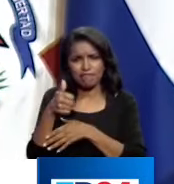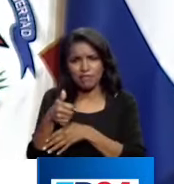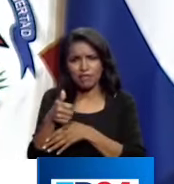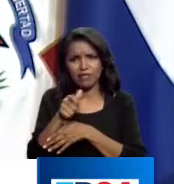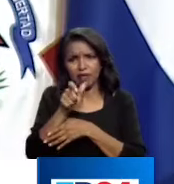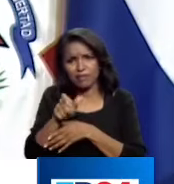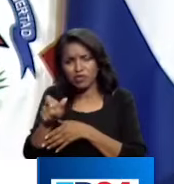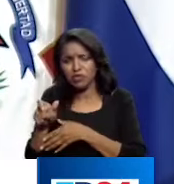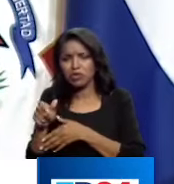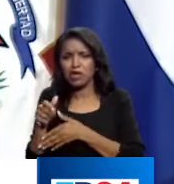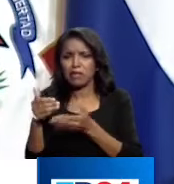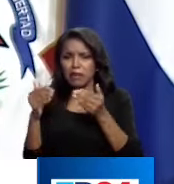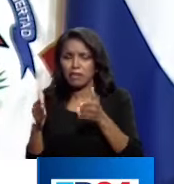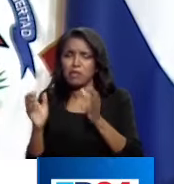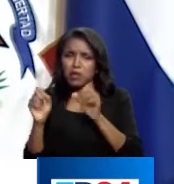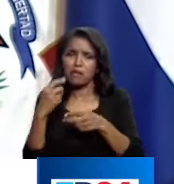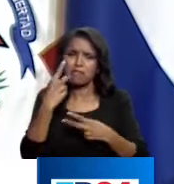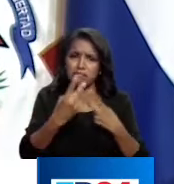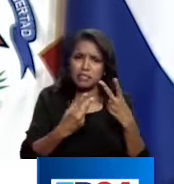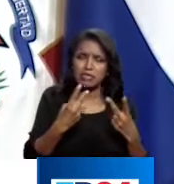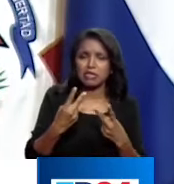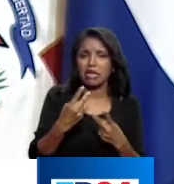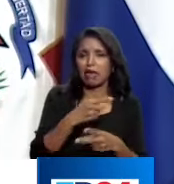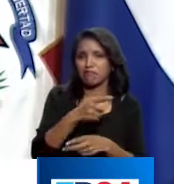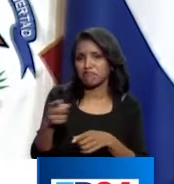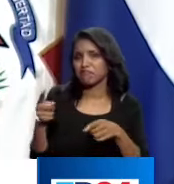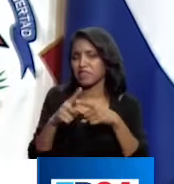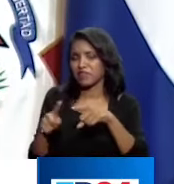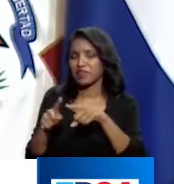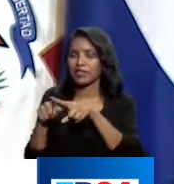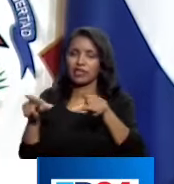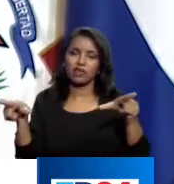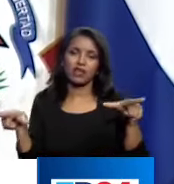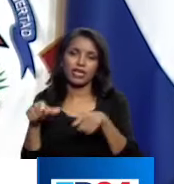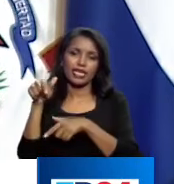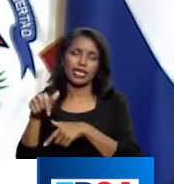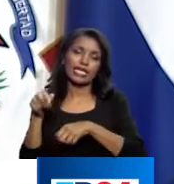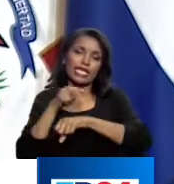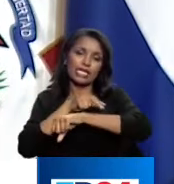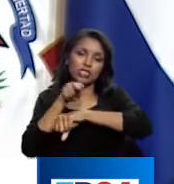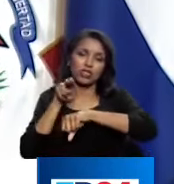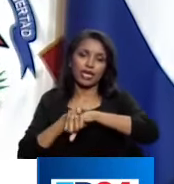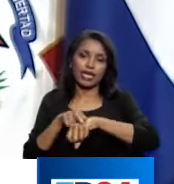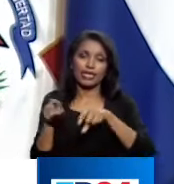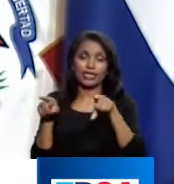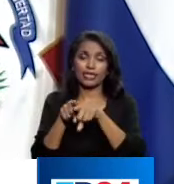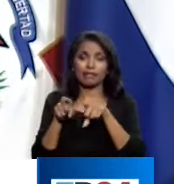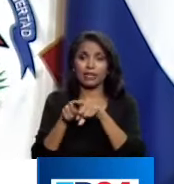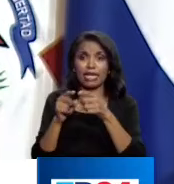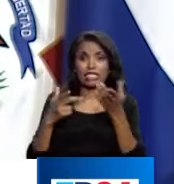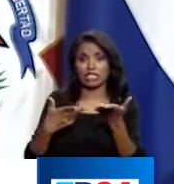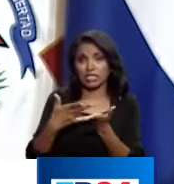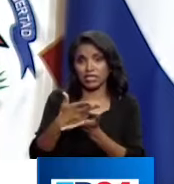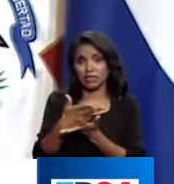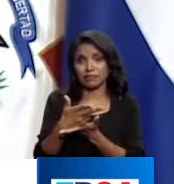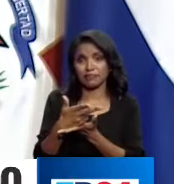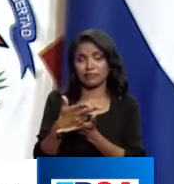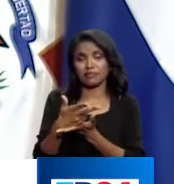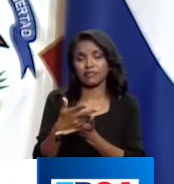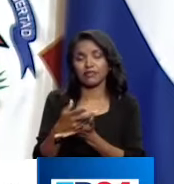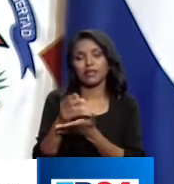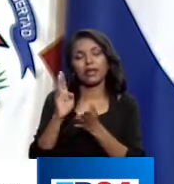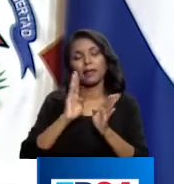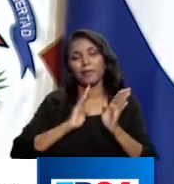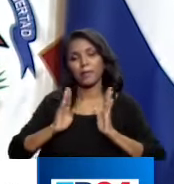turismo interno y que nosotros podamos tener a nivel nacional, en Chiriquí, allá